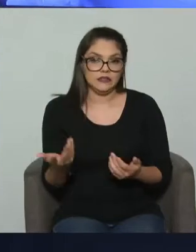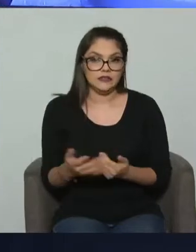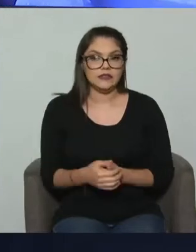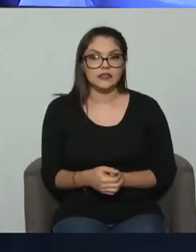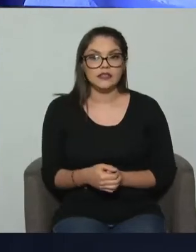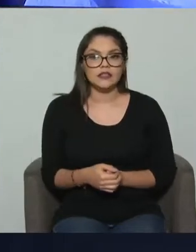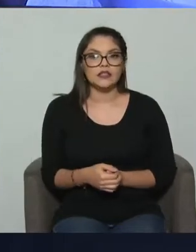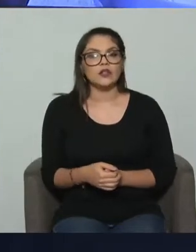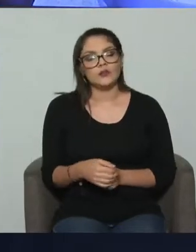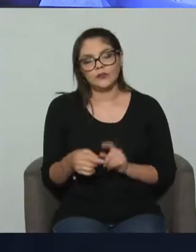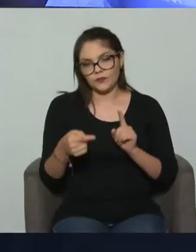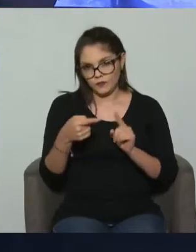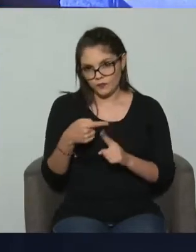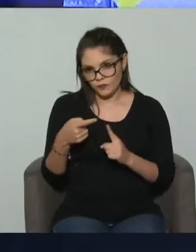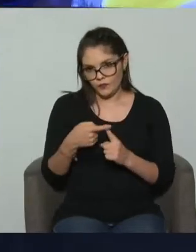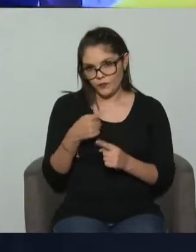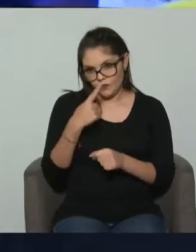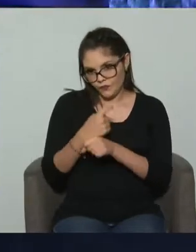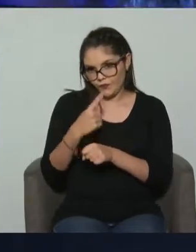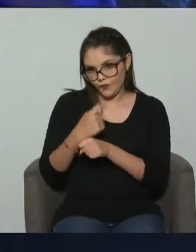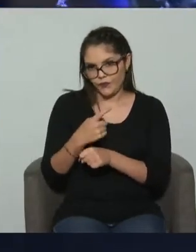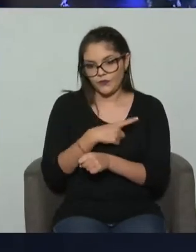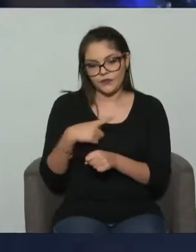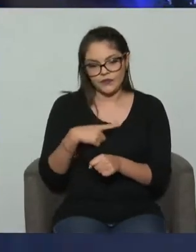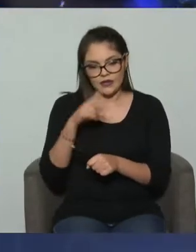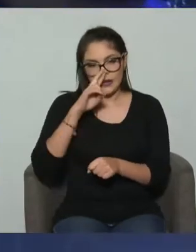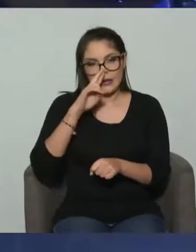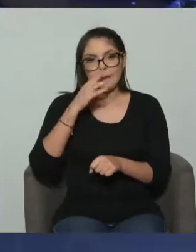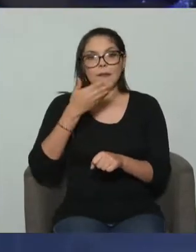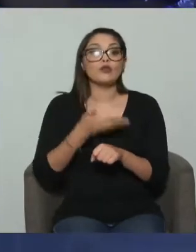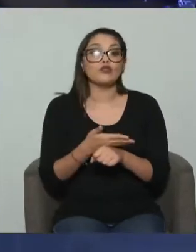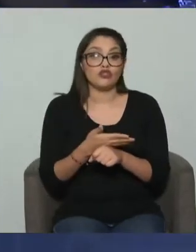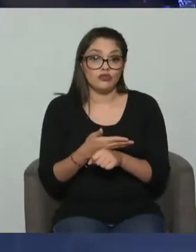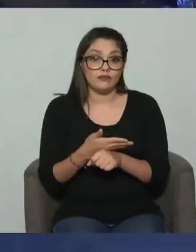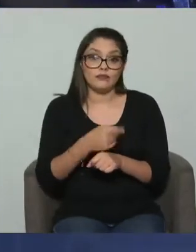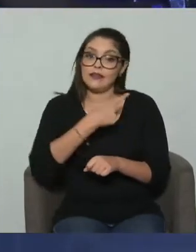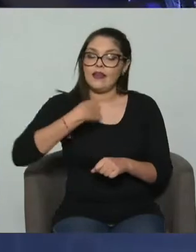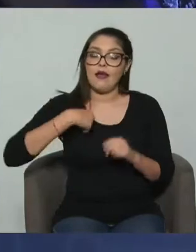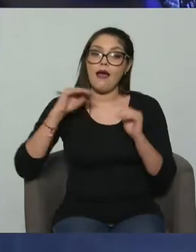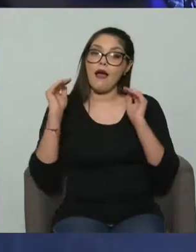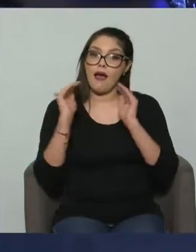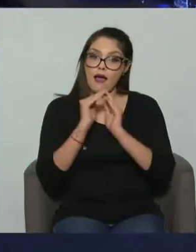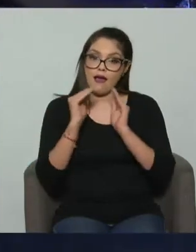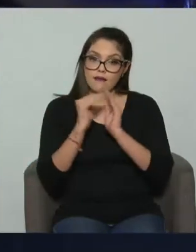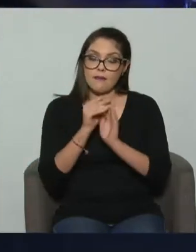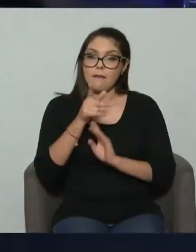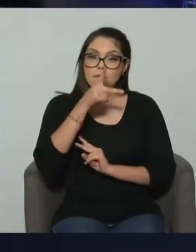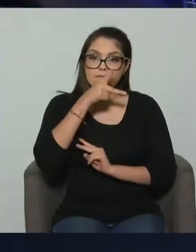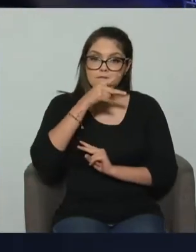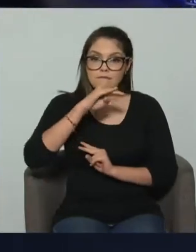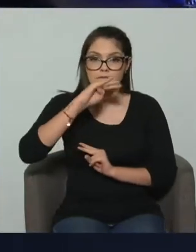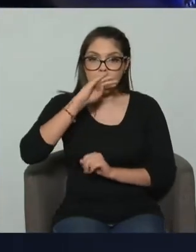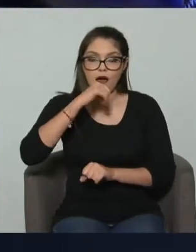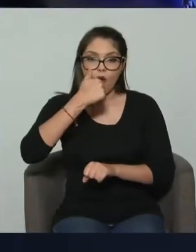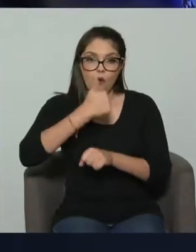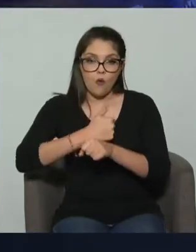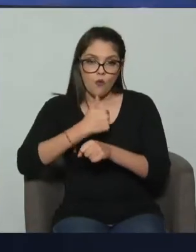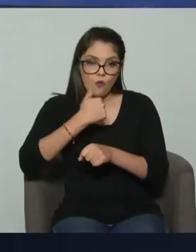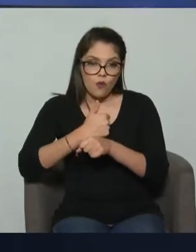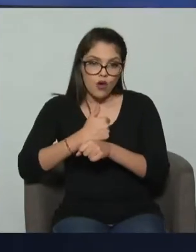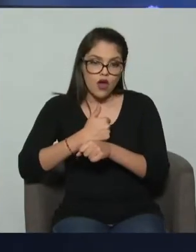tampoco podemos decir, es que fíjate que por esto sucedió tal o cual cosa, porque entonces dejamos de ser